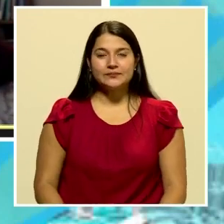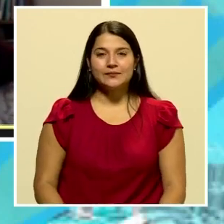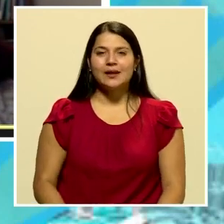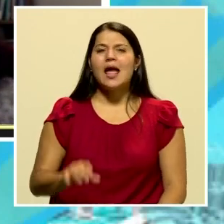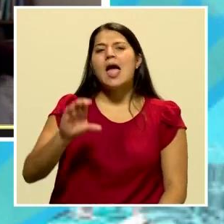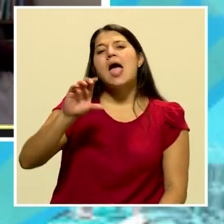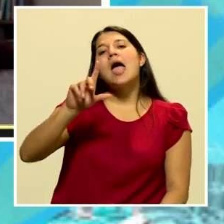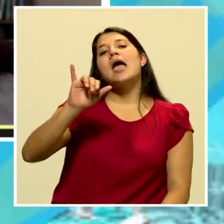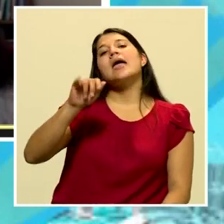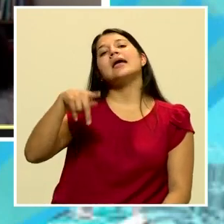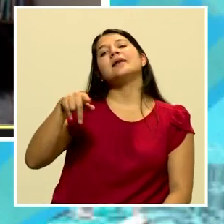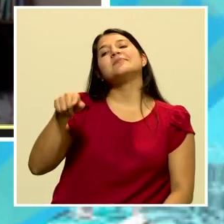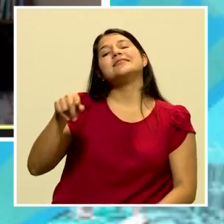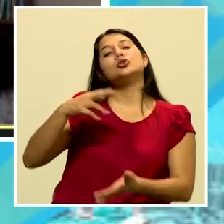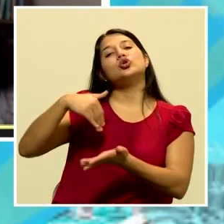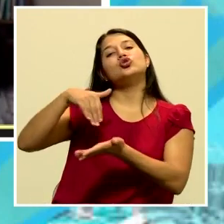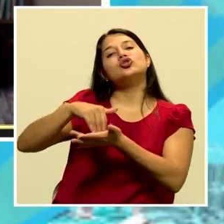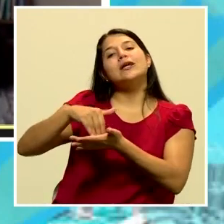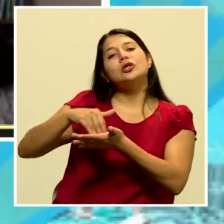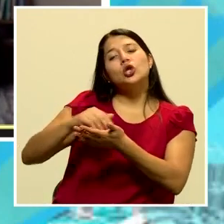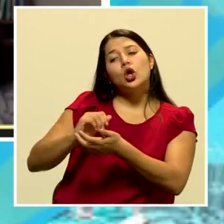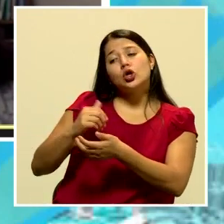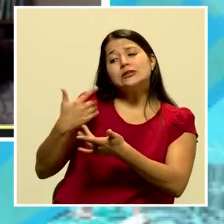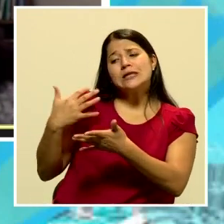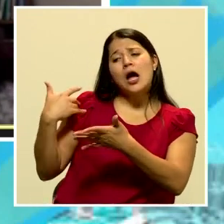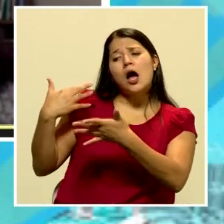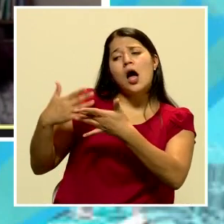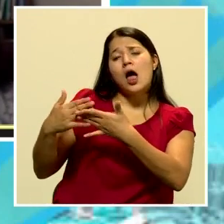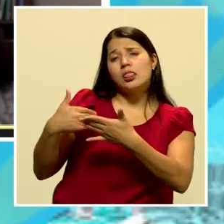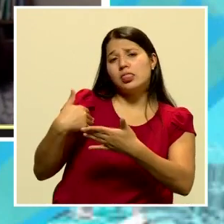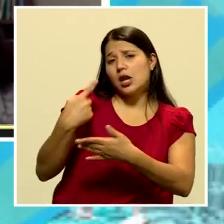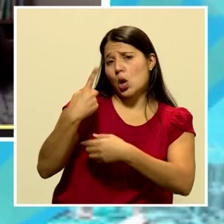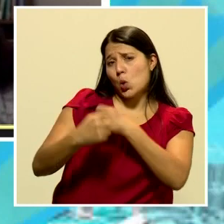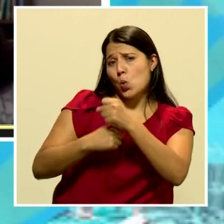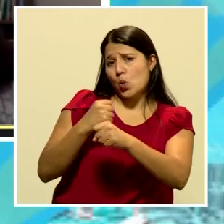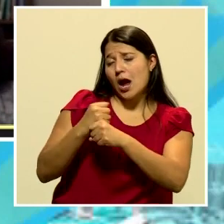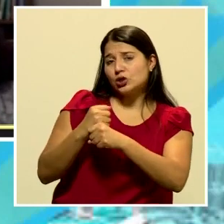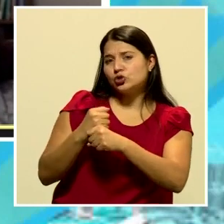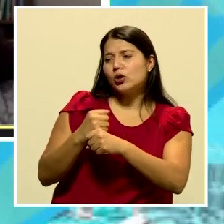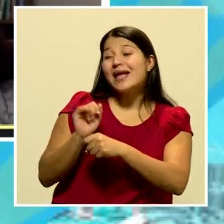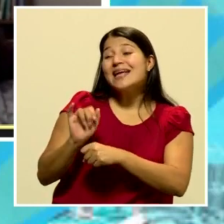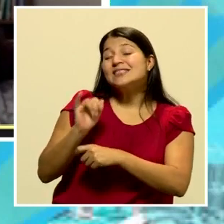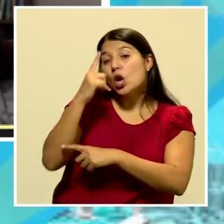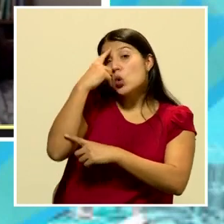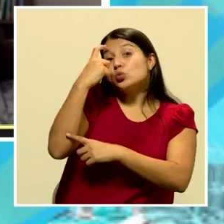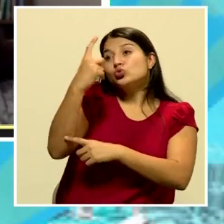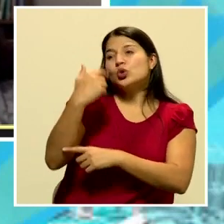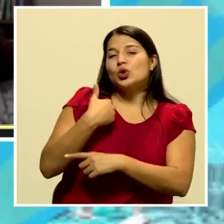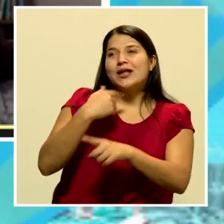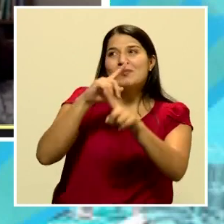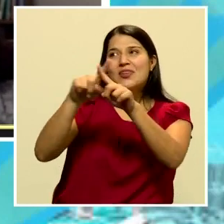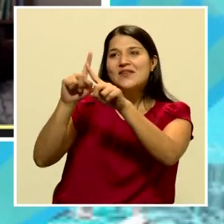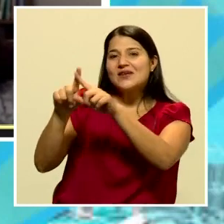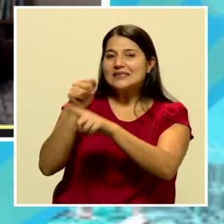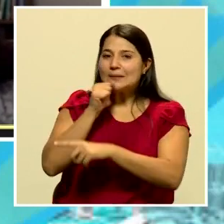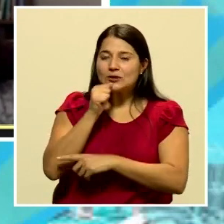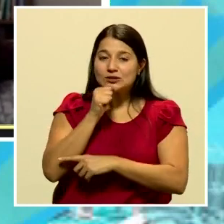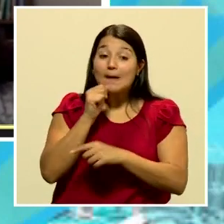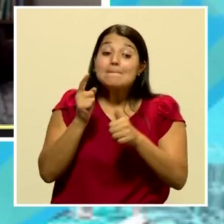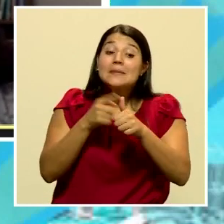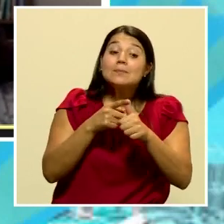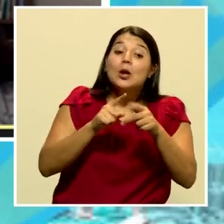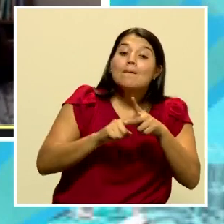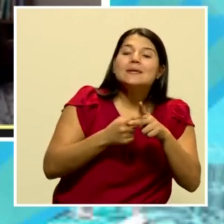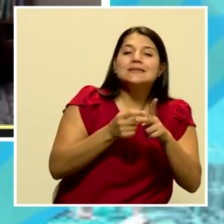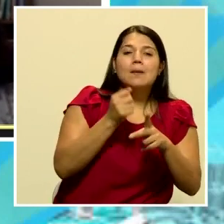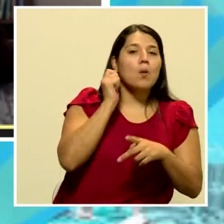CLIP es un centro que nació hace un año, que es un sueño de varias colegas. Éramos todas mujeres las que empezamos CLIP, una de